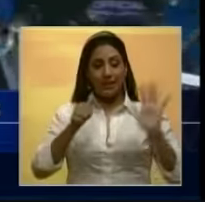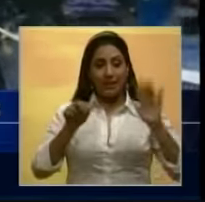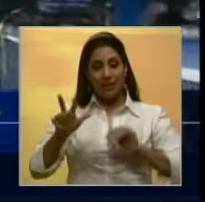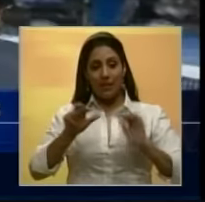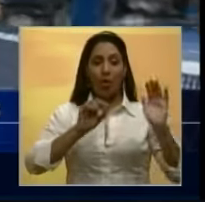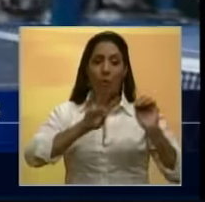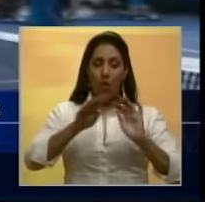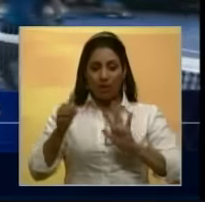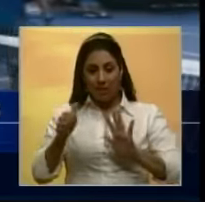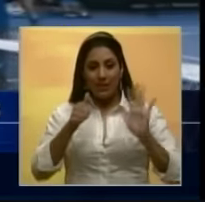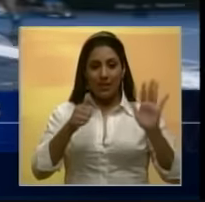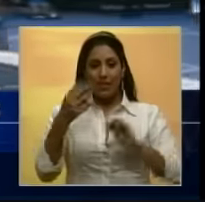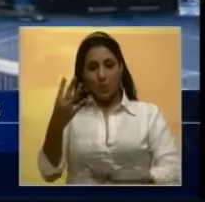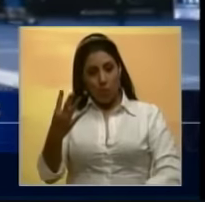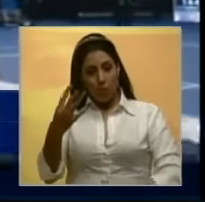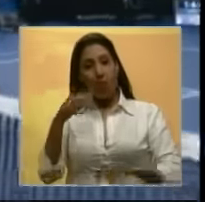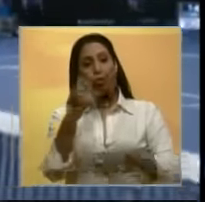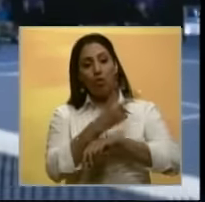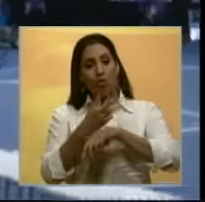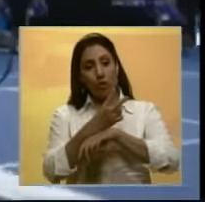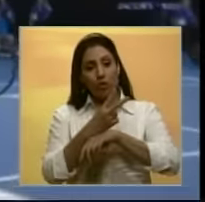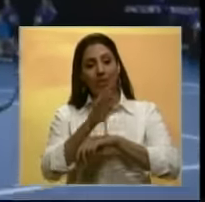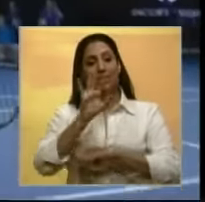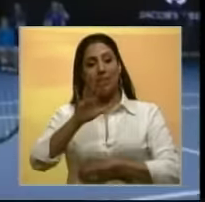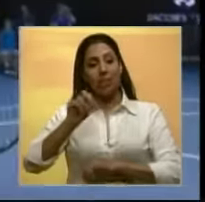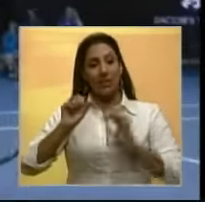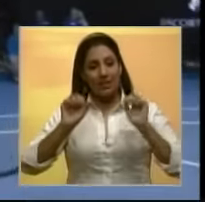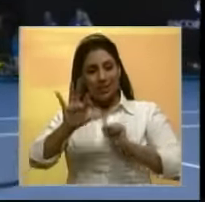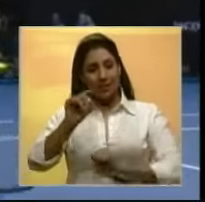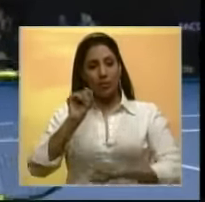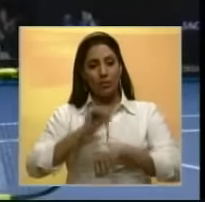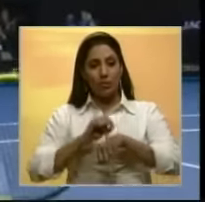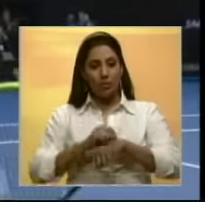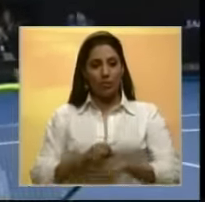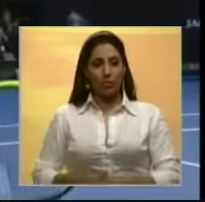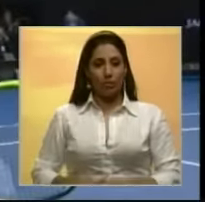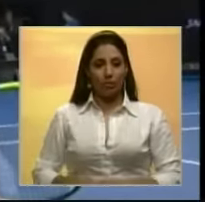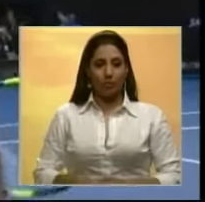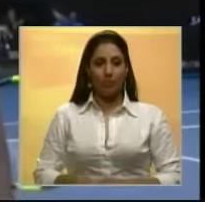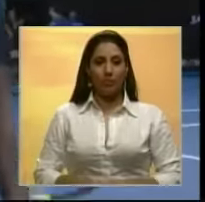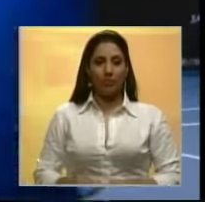6-3, 4-6 y 6-4 en 2 horas y 55 minutos.